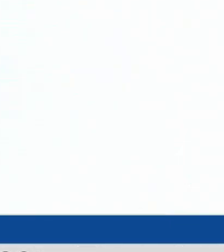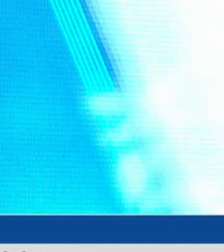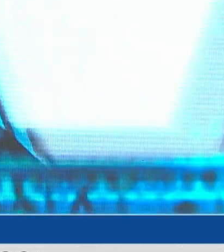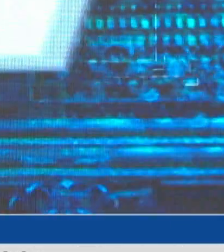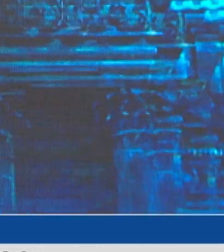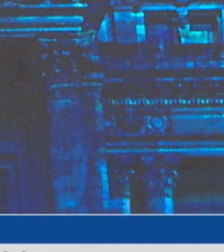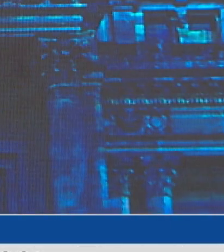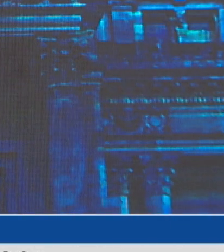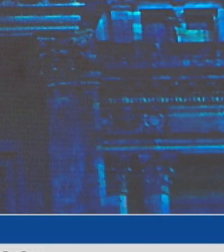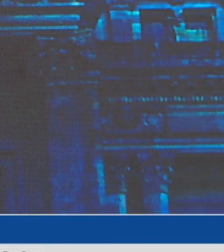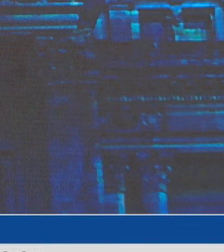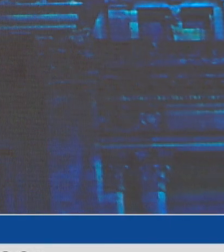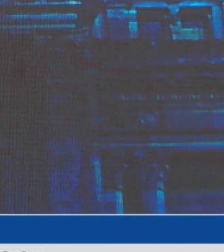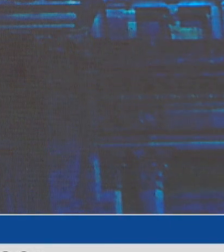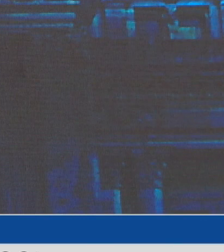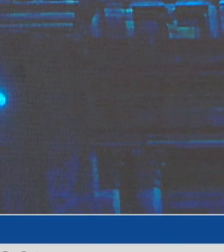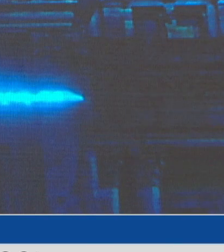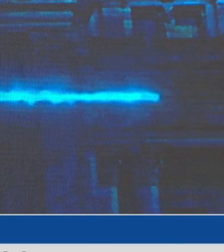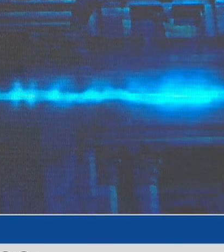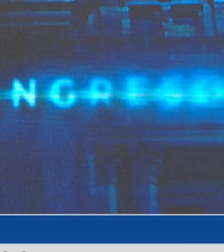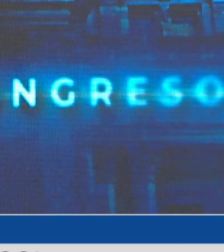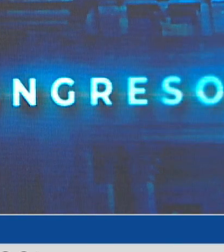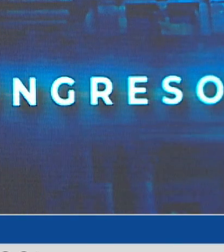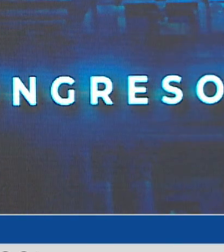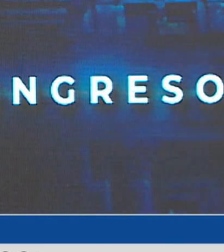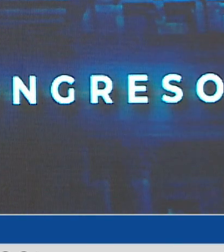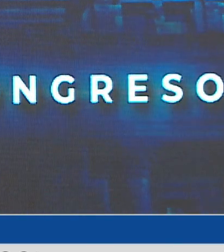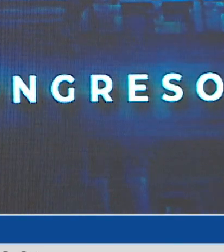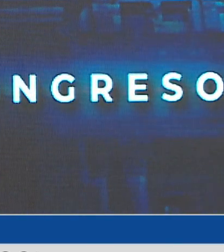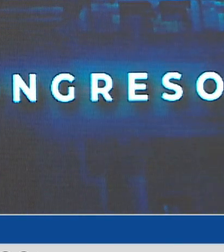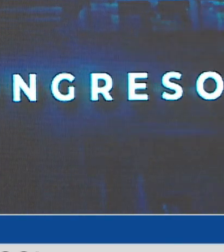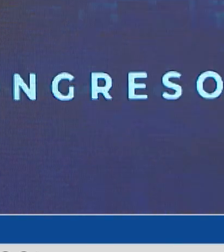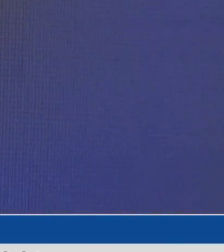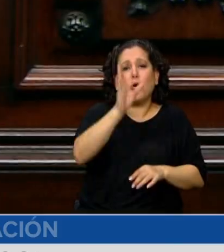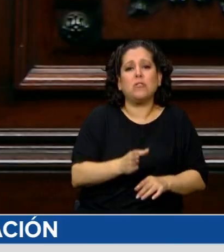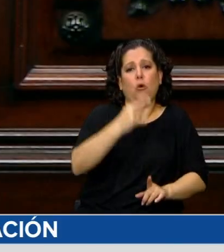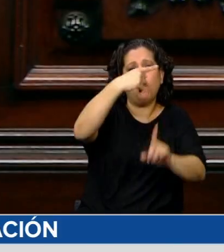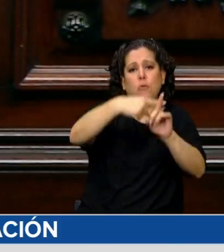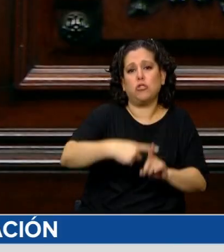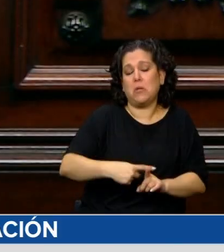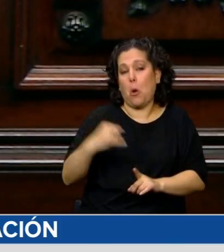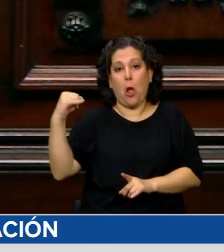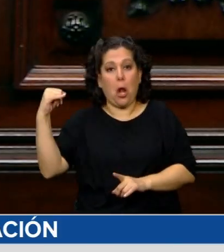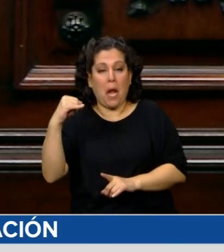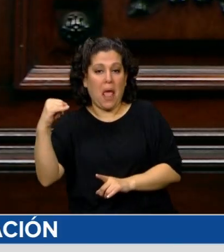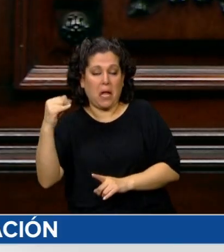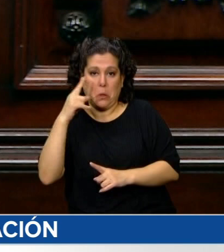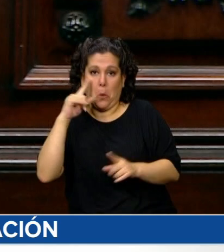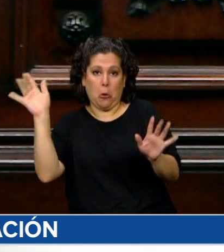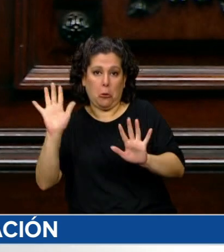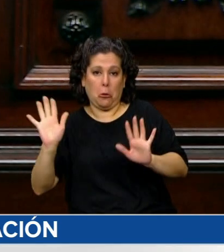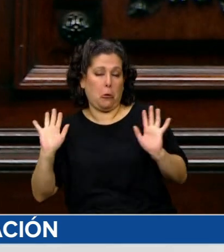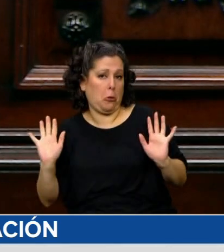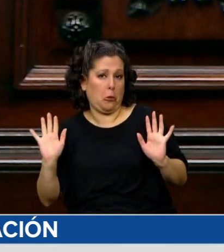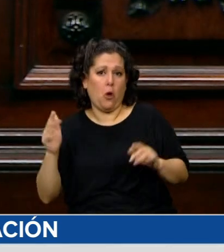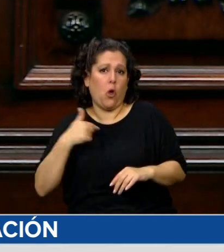gobierno nacional, bueno, justamente cuando asumen la jefatura de gabinete. No desconozco los negativos. No